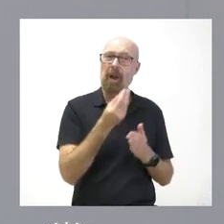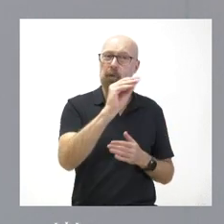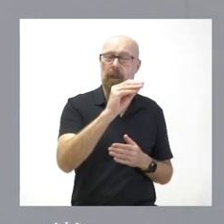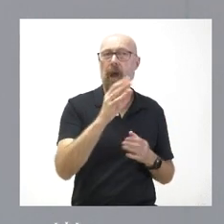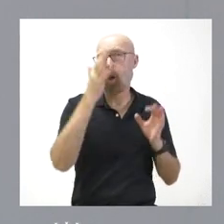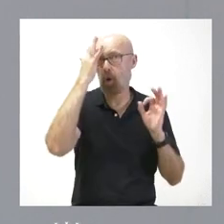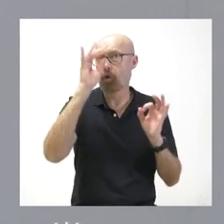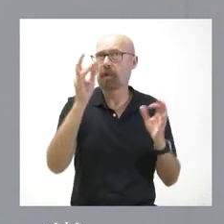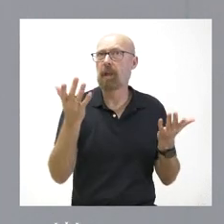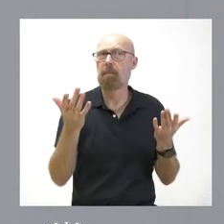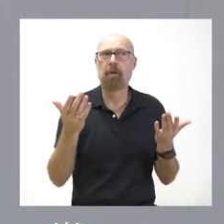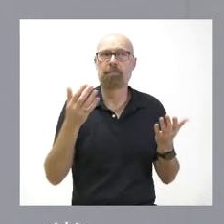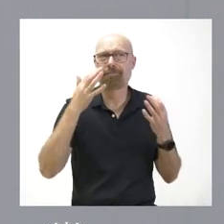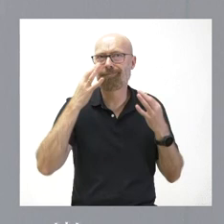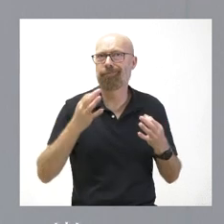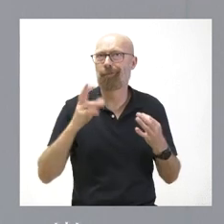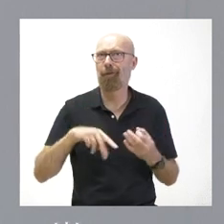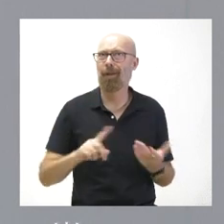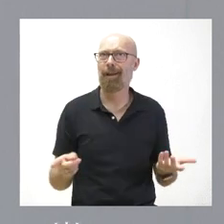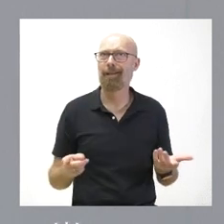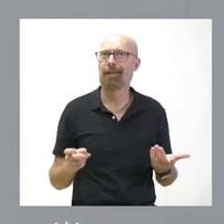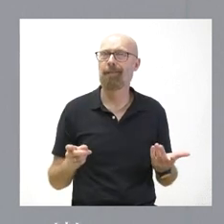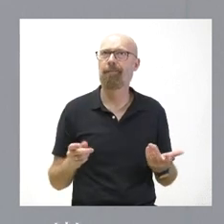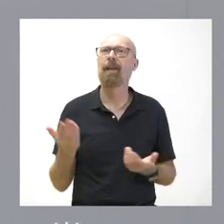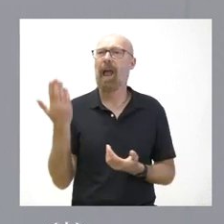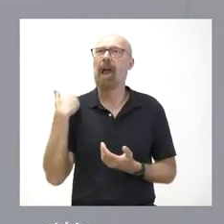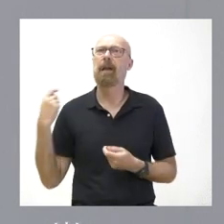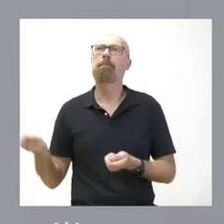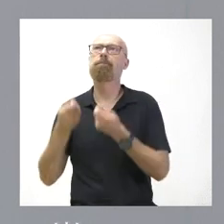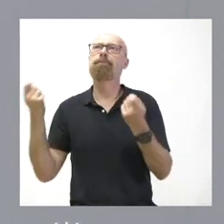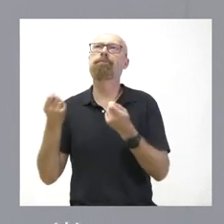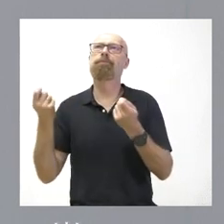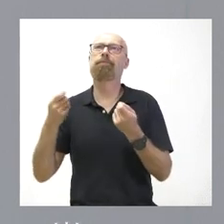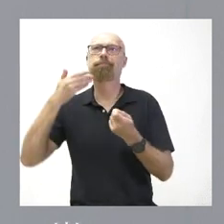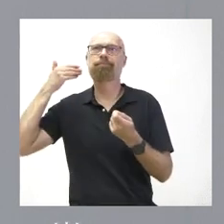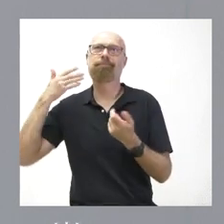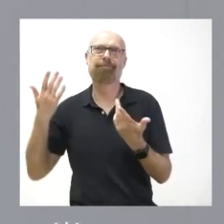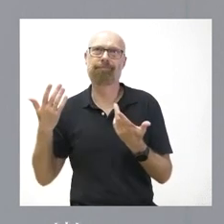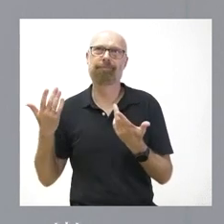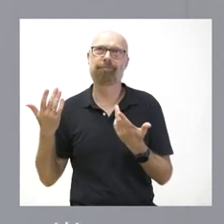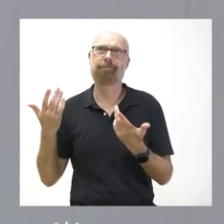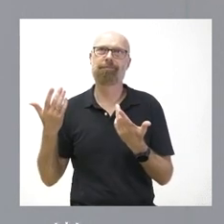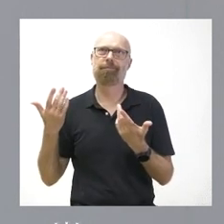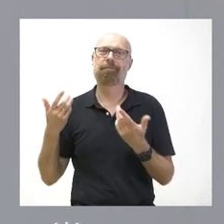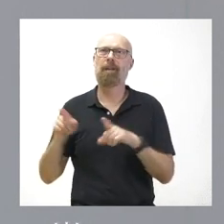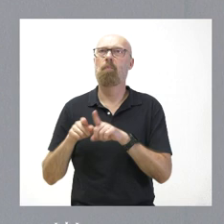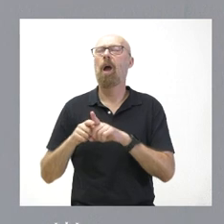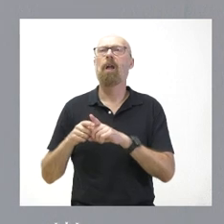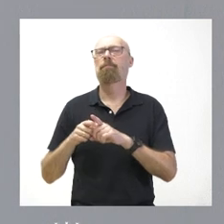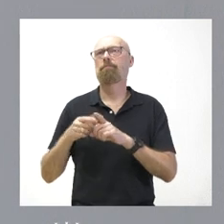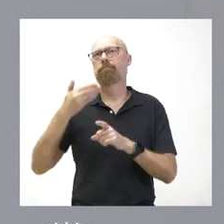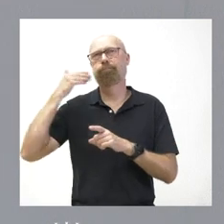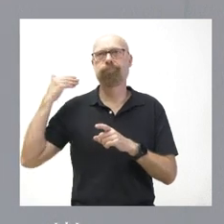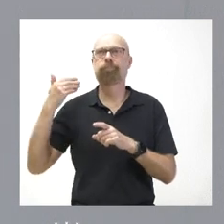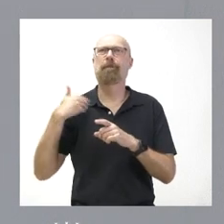2018 ayer se hizo con mucho bombo y platillo y con mucha exageración de palabras y con muchos